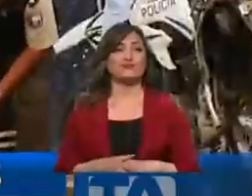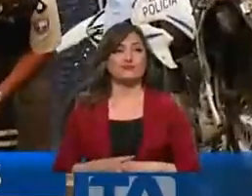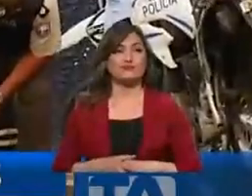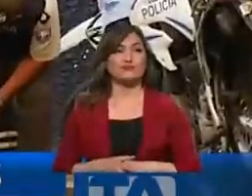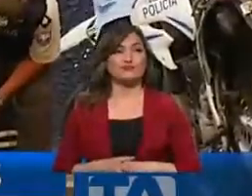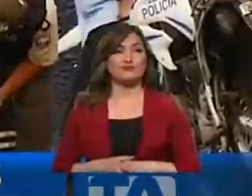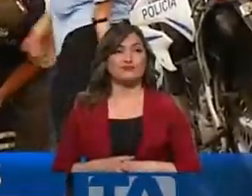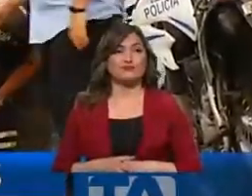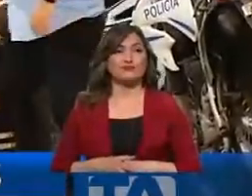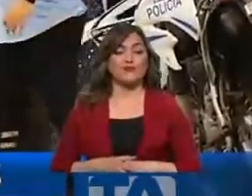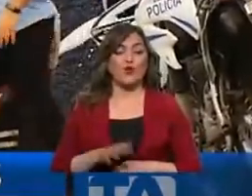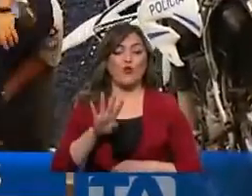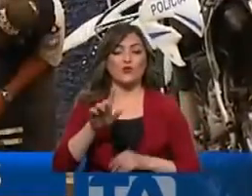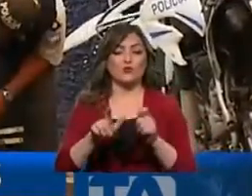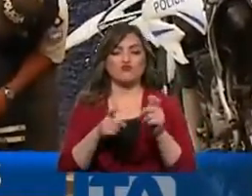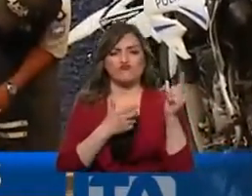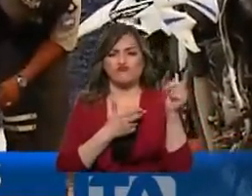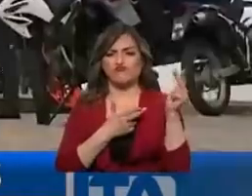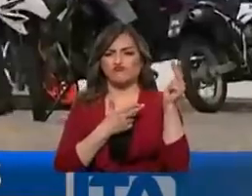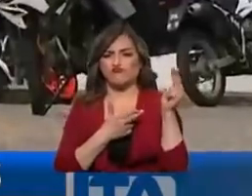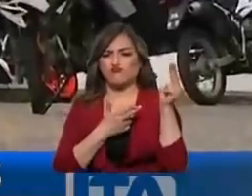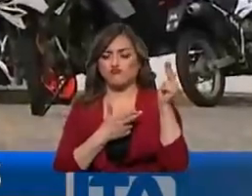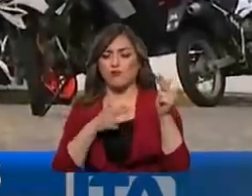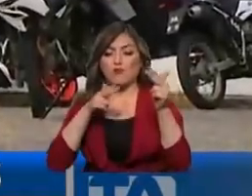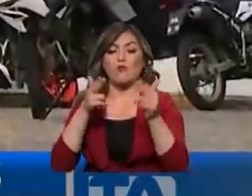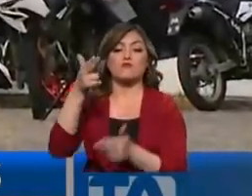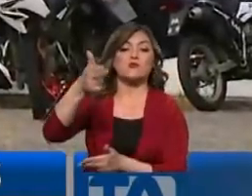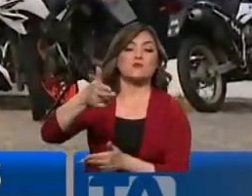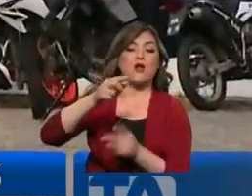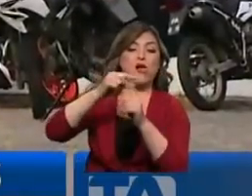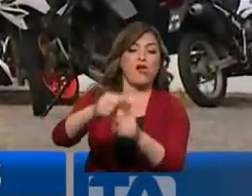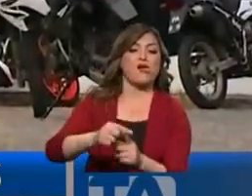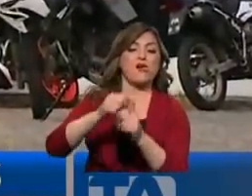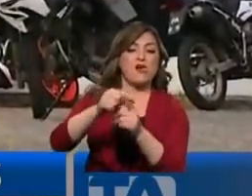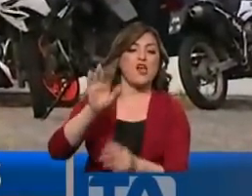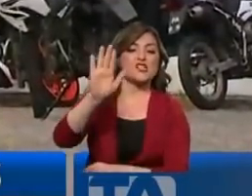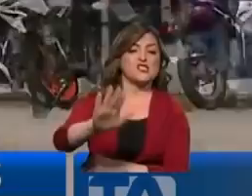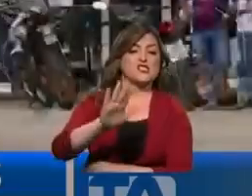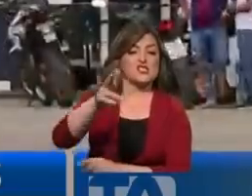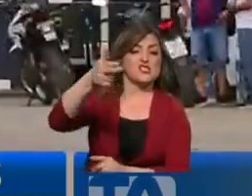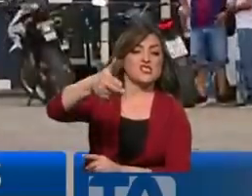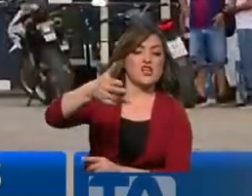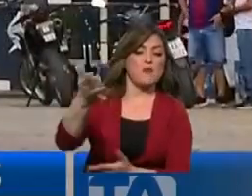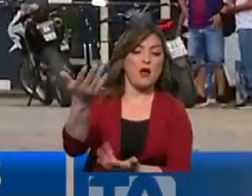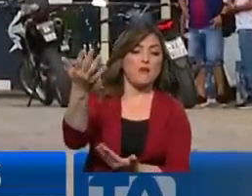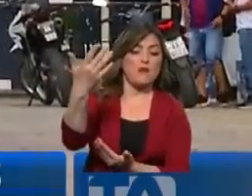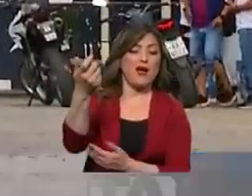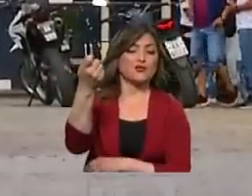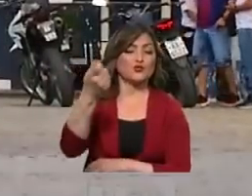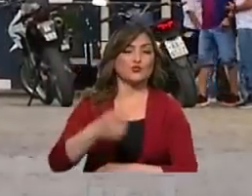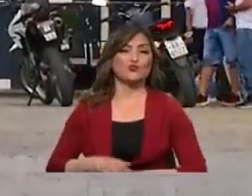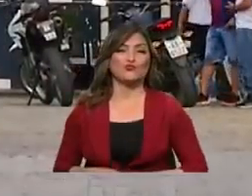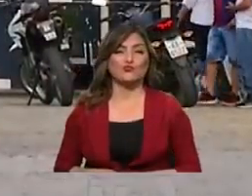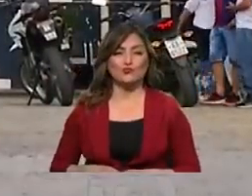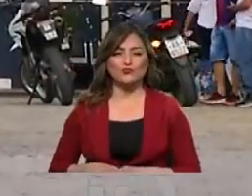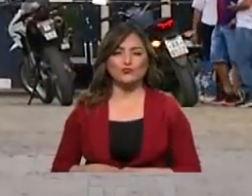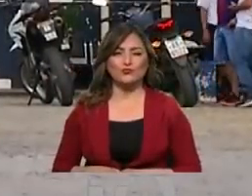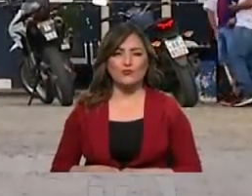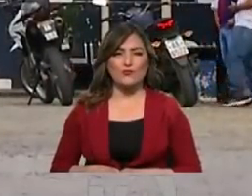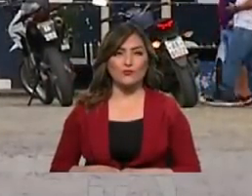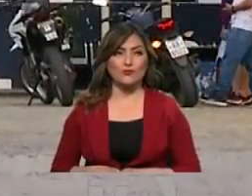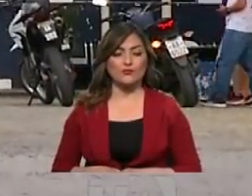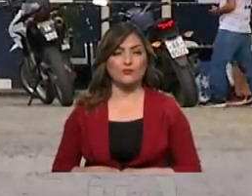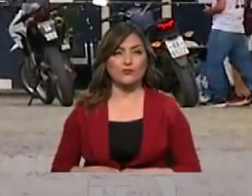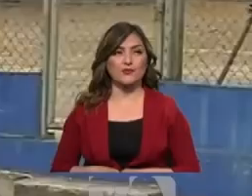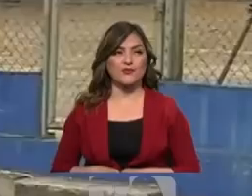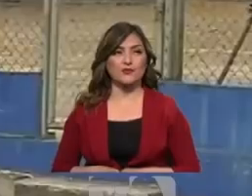se dirigieron los sujetos fuertemente armados. Insultos y amenazas contra la vida sometieron a los ciudadanos y funcionarios de la Comisión de Tránsito.